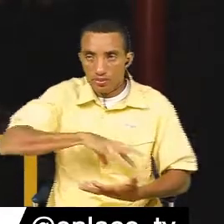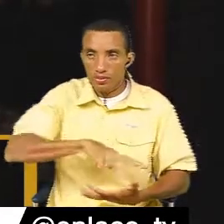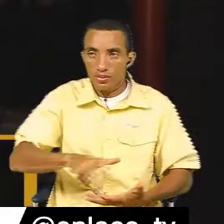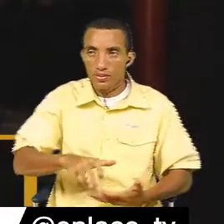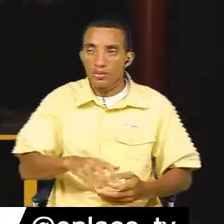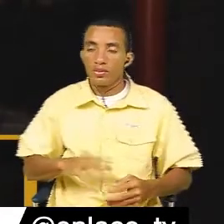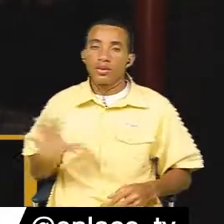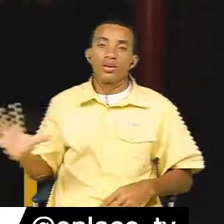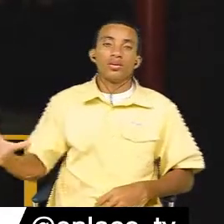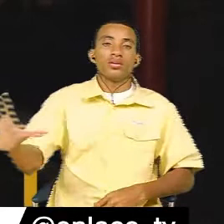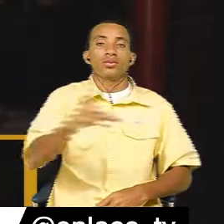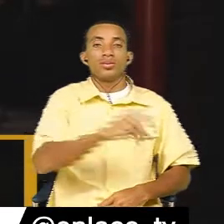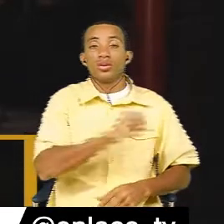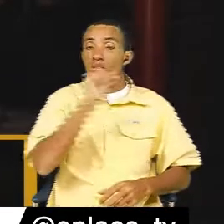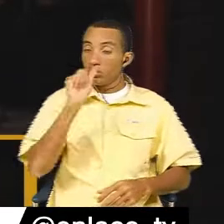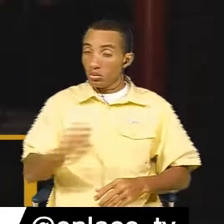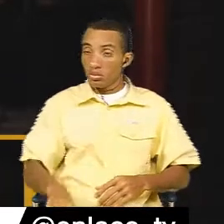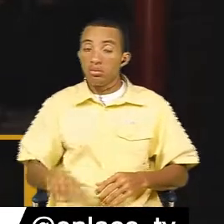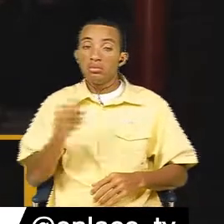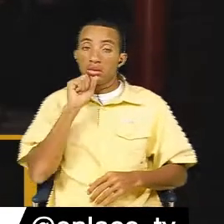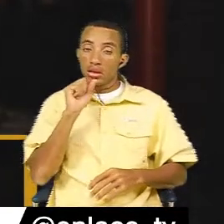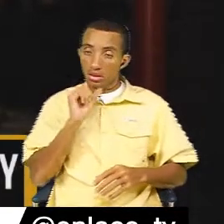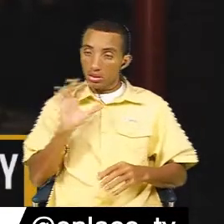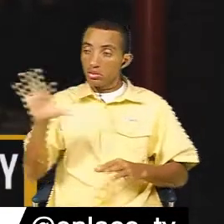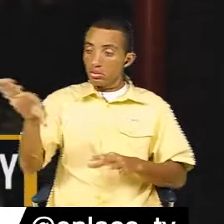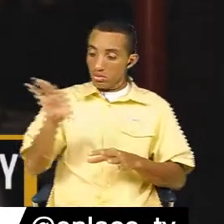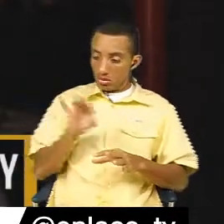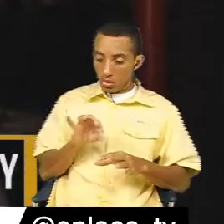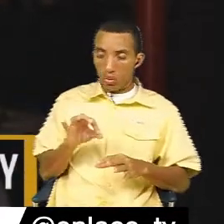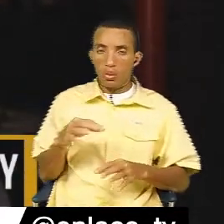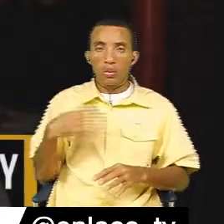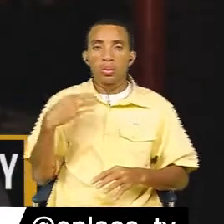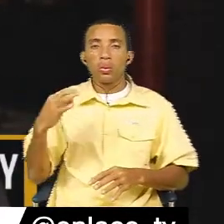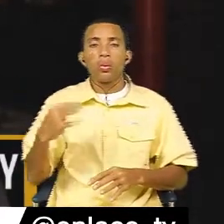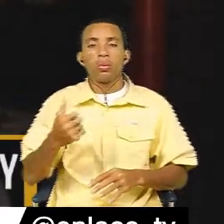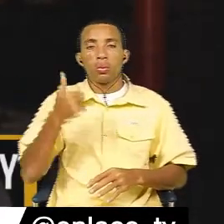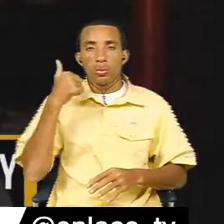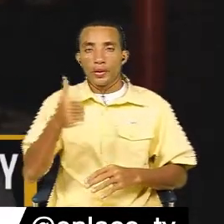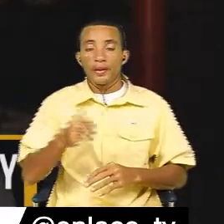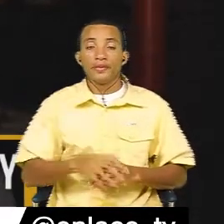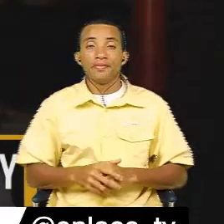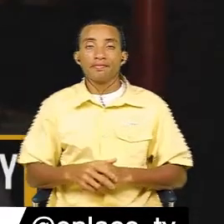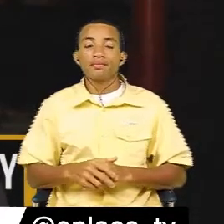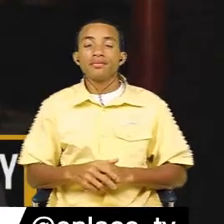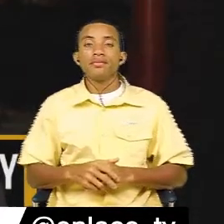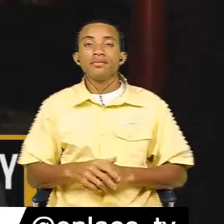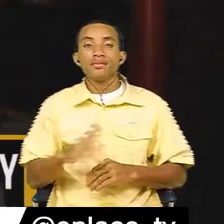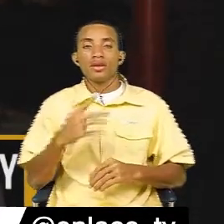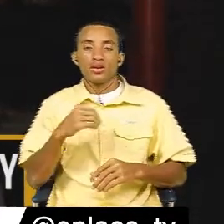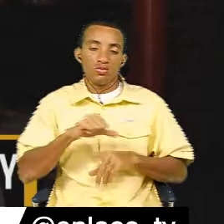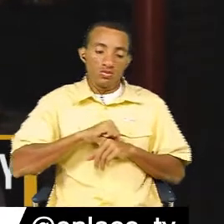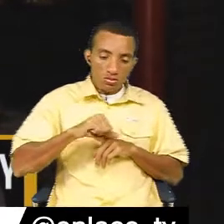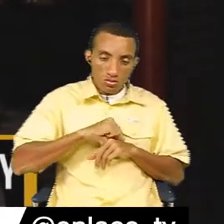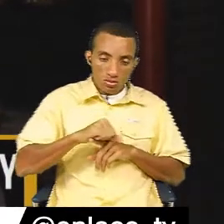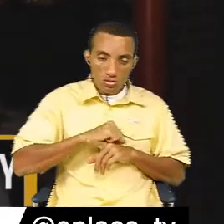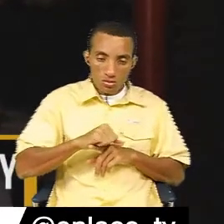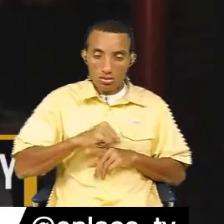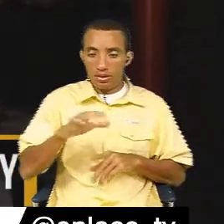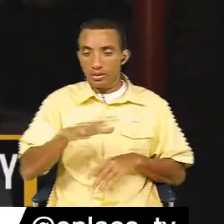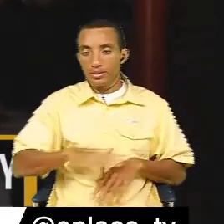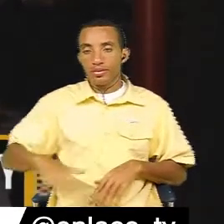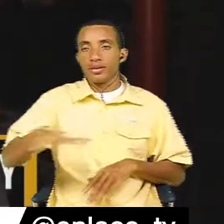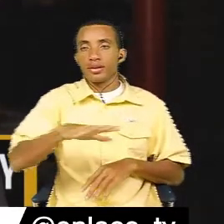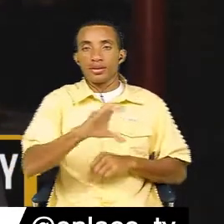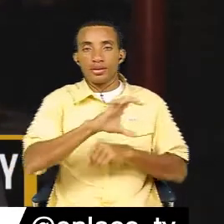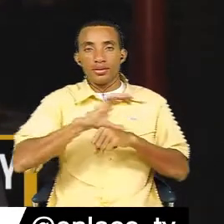estén empezando a poner cuotas en las selecciones, con mérito, por supuesto. Yo creo que es el resultado del trabajo que se está haciendo en esta ciudad